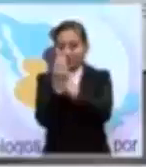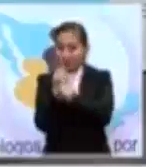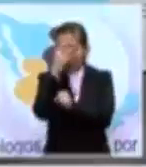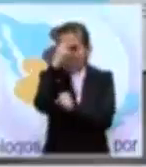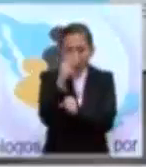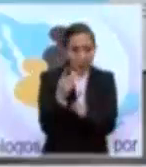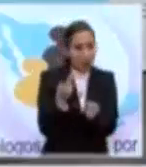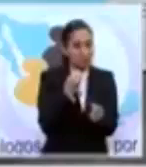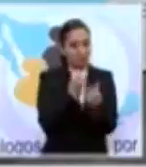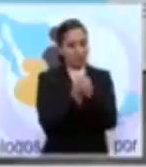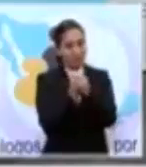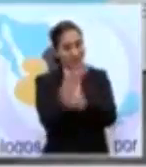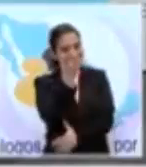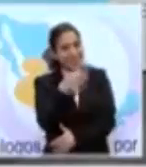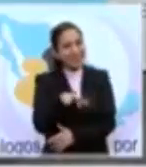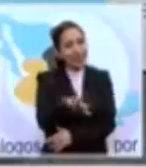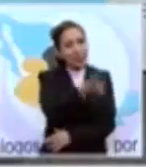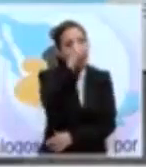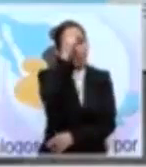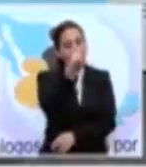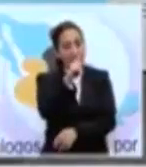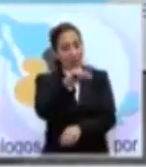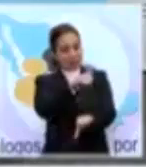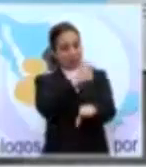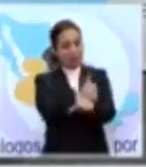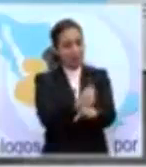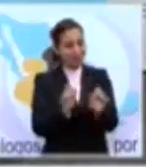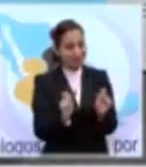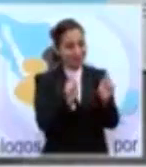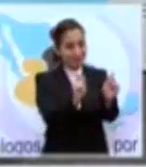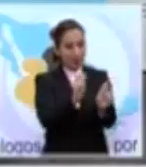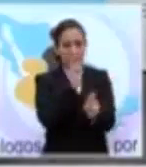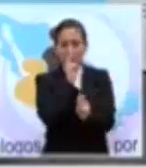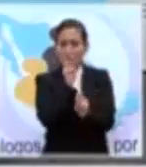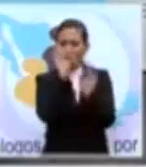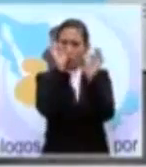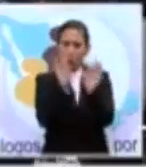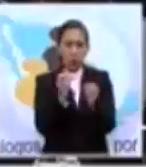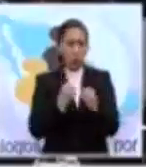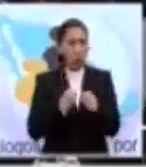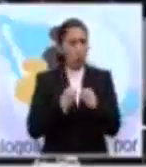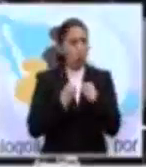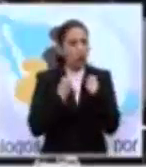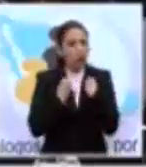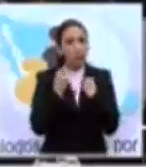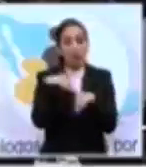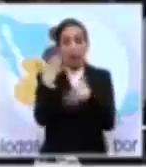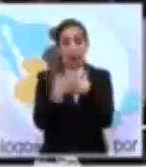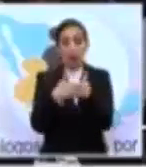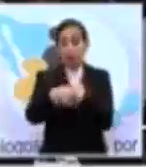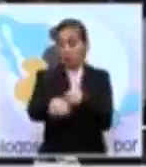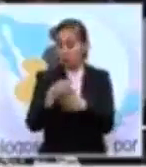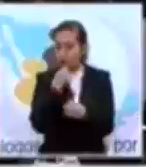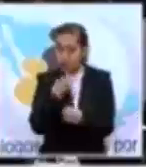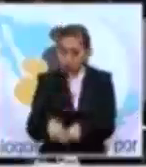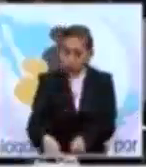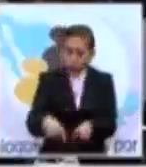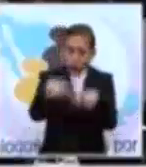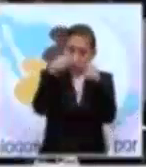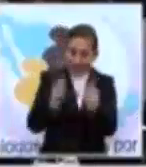país, para poder dejarlo en mejores condiciones de vida a las próximas